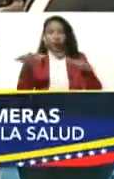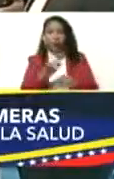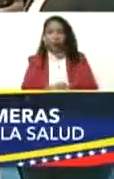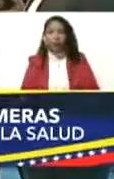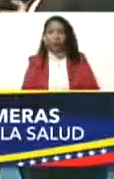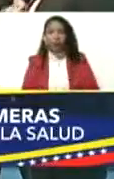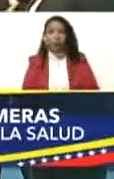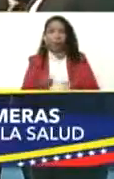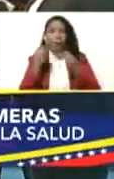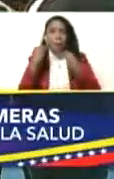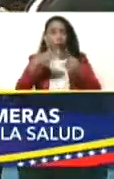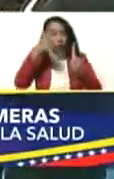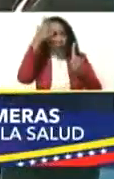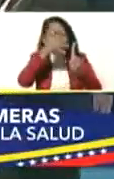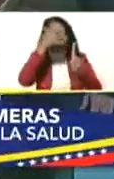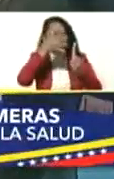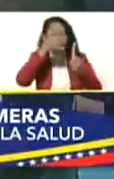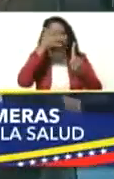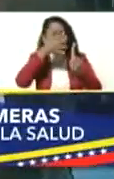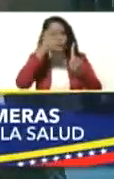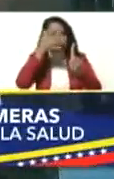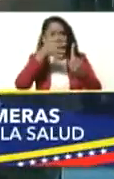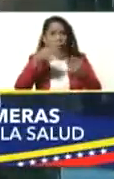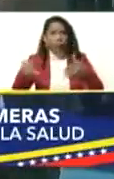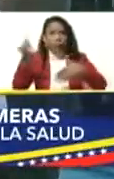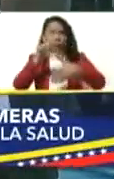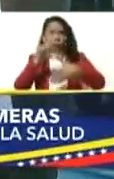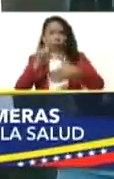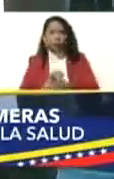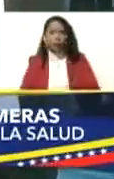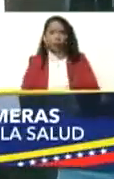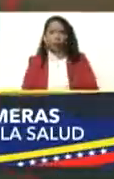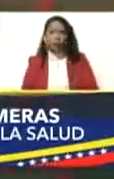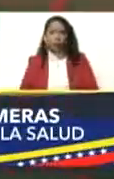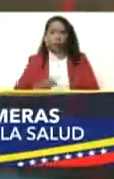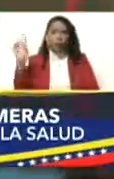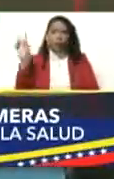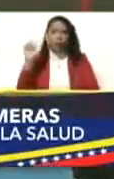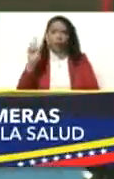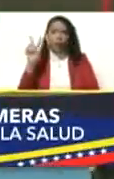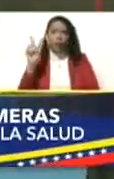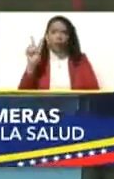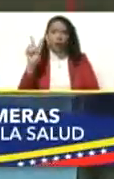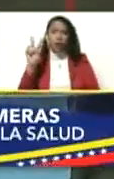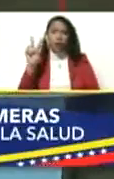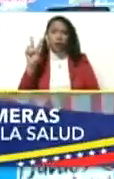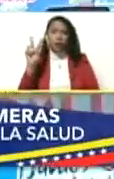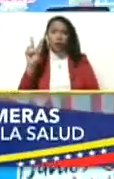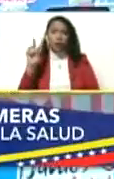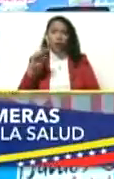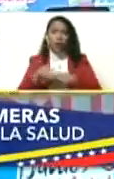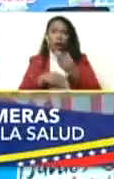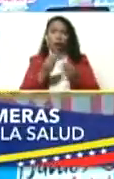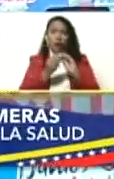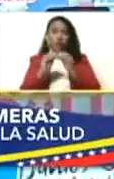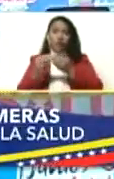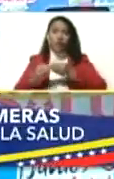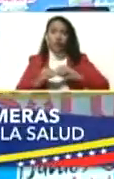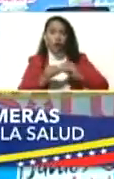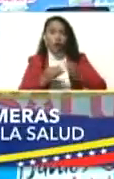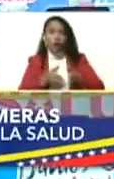la formación de médicos de América Latina. Venezuela además cuenta con un plan nacional de reparaciones estructurales y